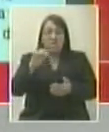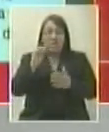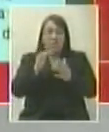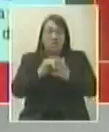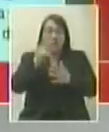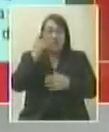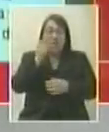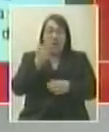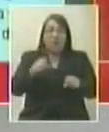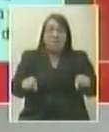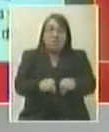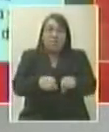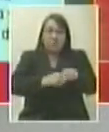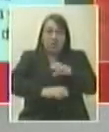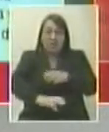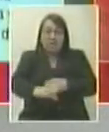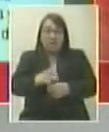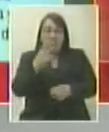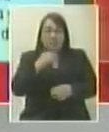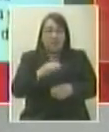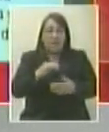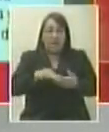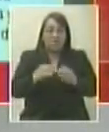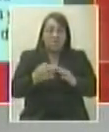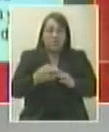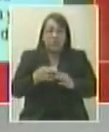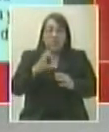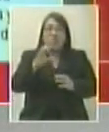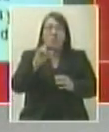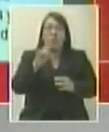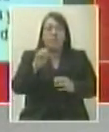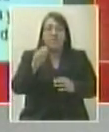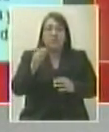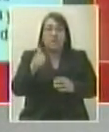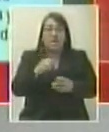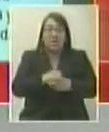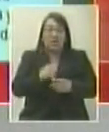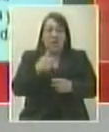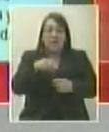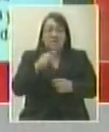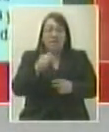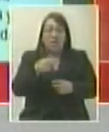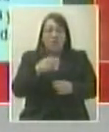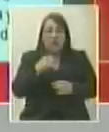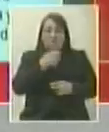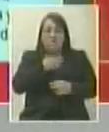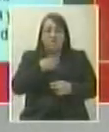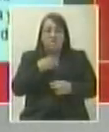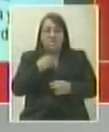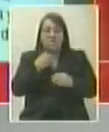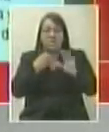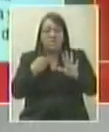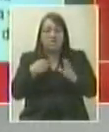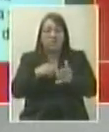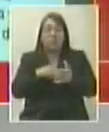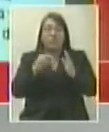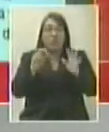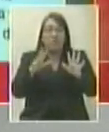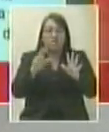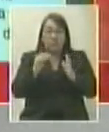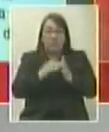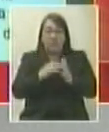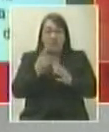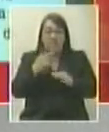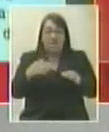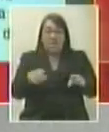más de 5 millones para agua potable y alcantarillado para la comunidad de Cupiza en Andahuay, las 5.8 millones para agua y